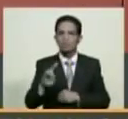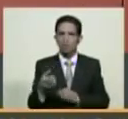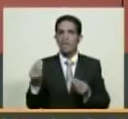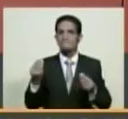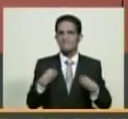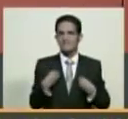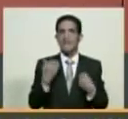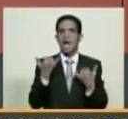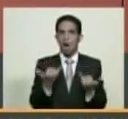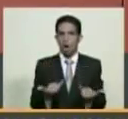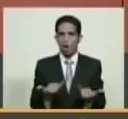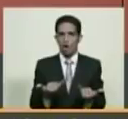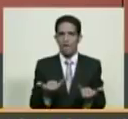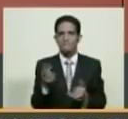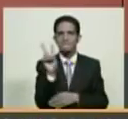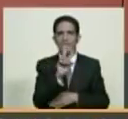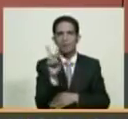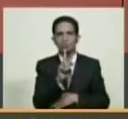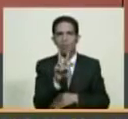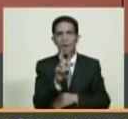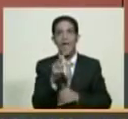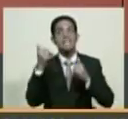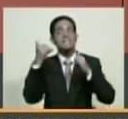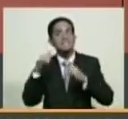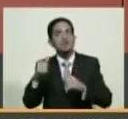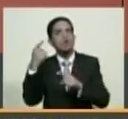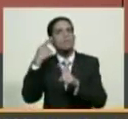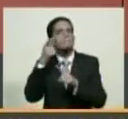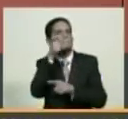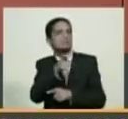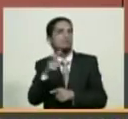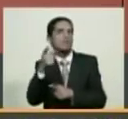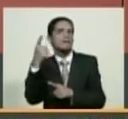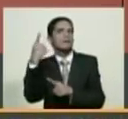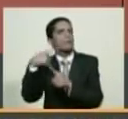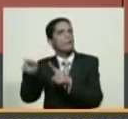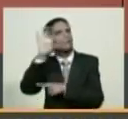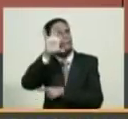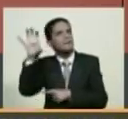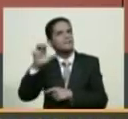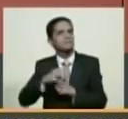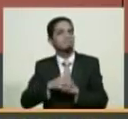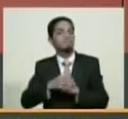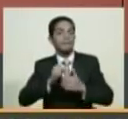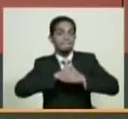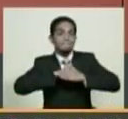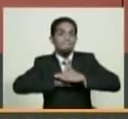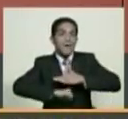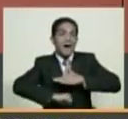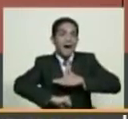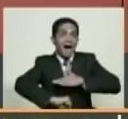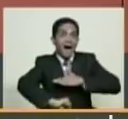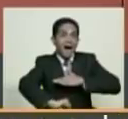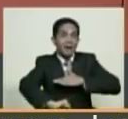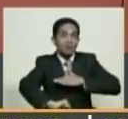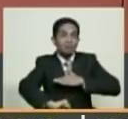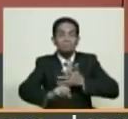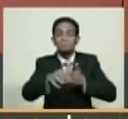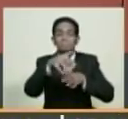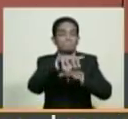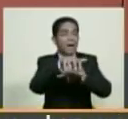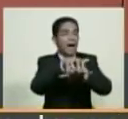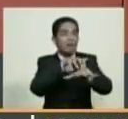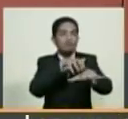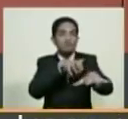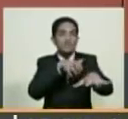colombianos. Y la gran mayoría de esos partos, de esos 582.000 partos, la inmensa mayoría fueron atendidos de